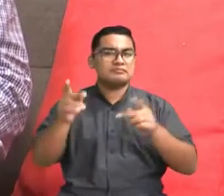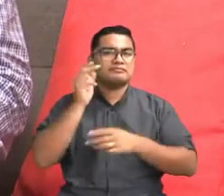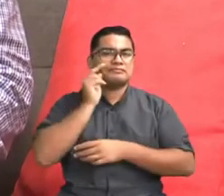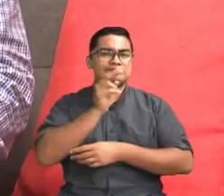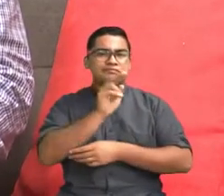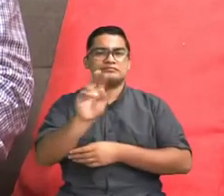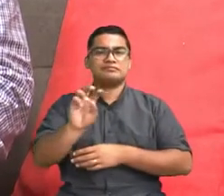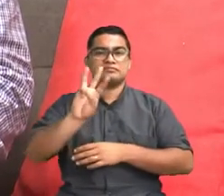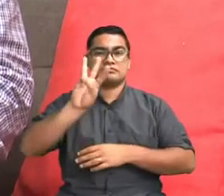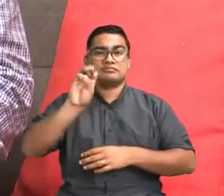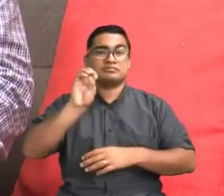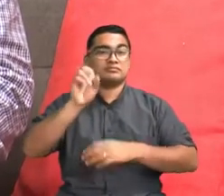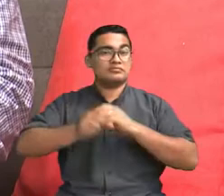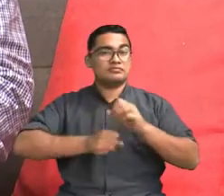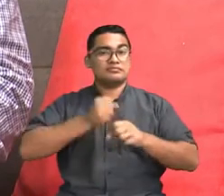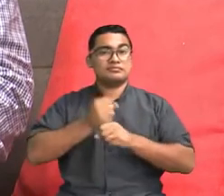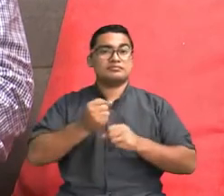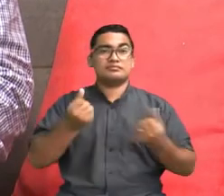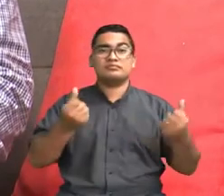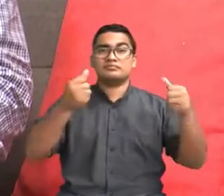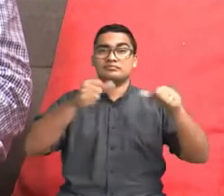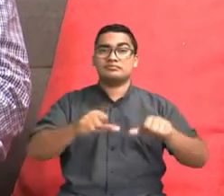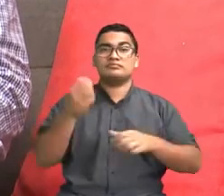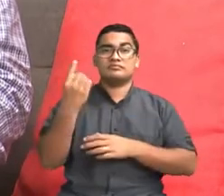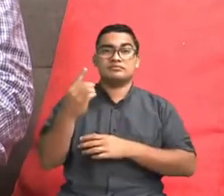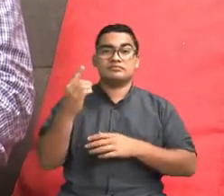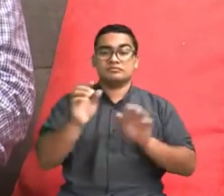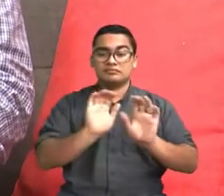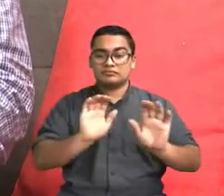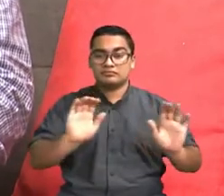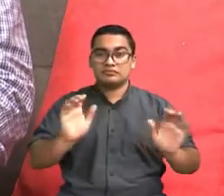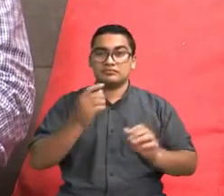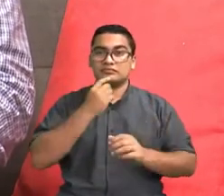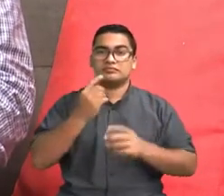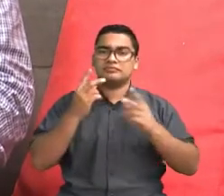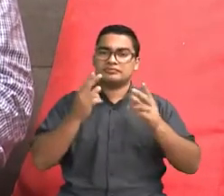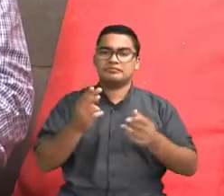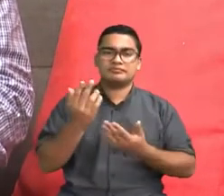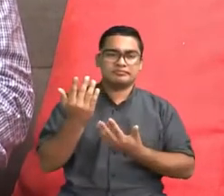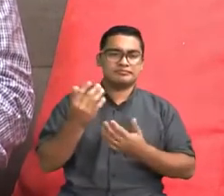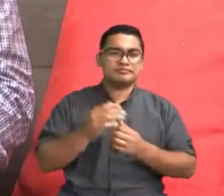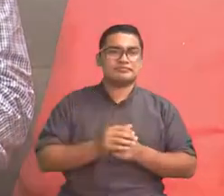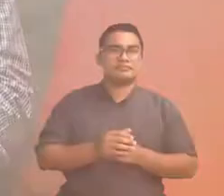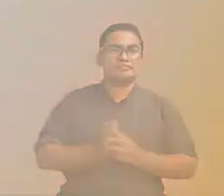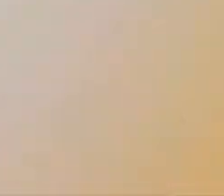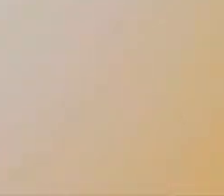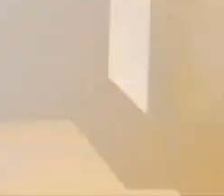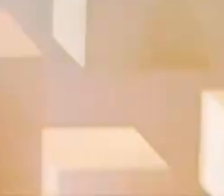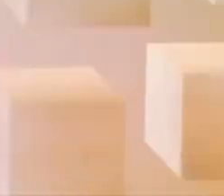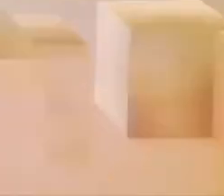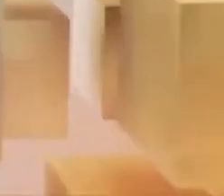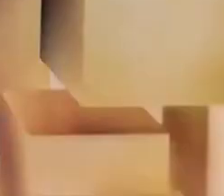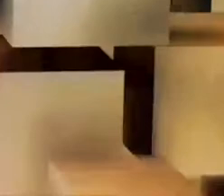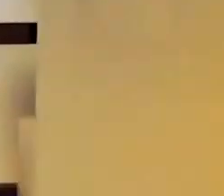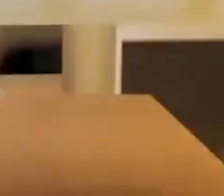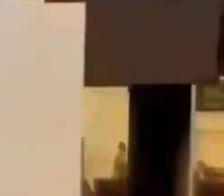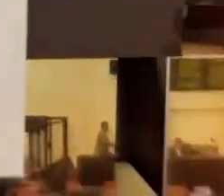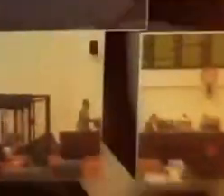años de la aprobación de la Convención de los Derechos de la Niña y el Niño. Breve pausa y ya volvemos.